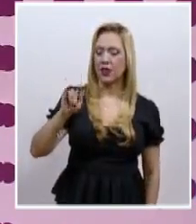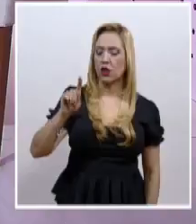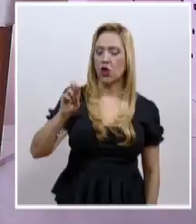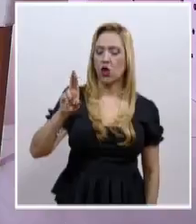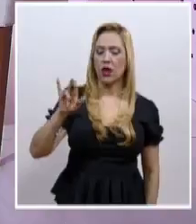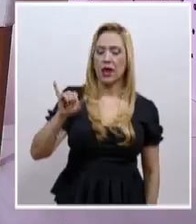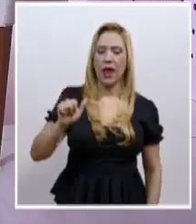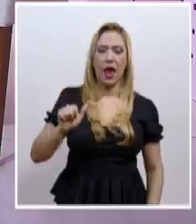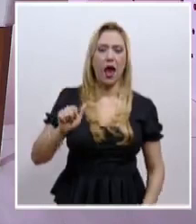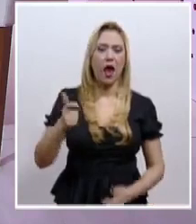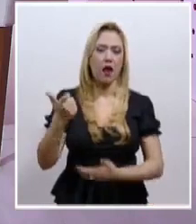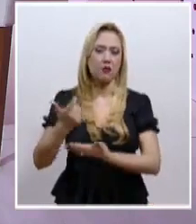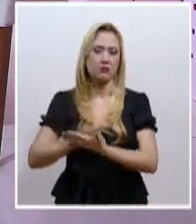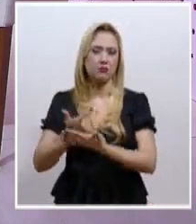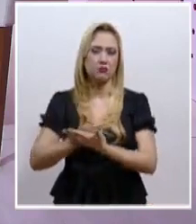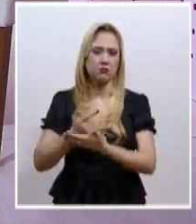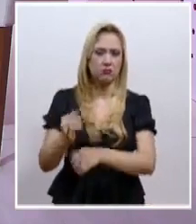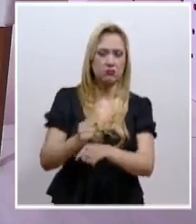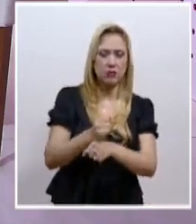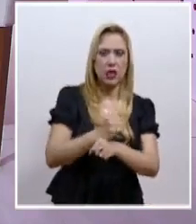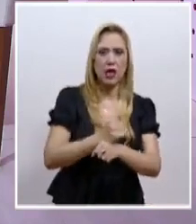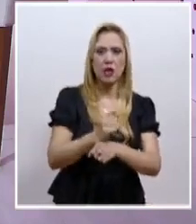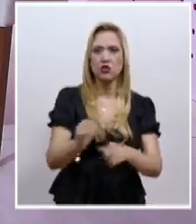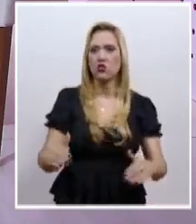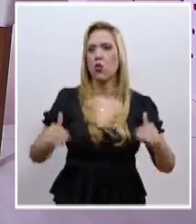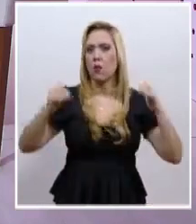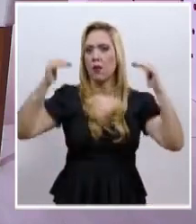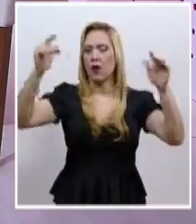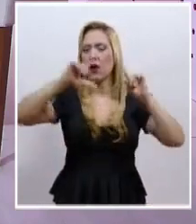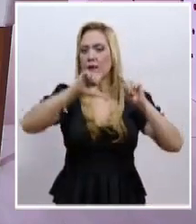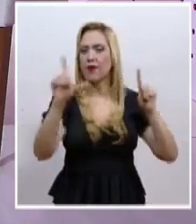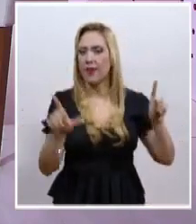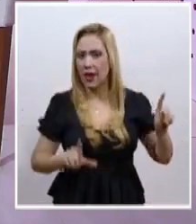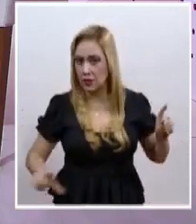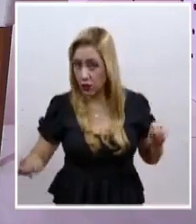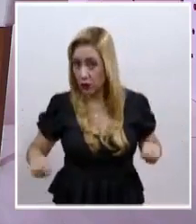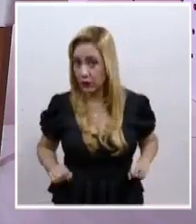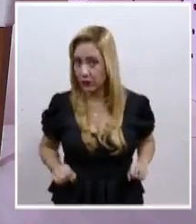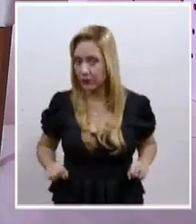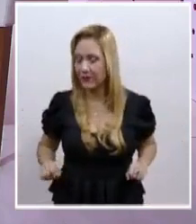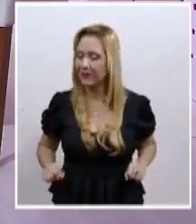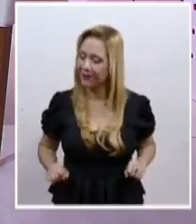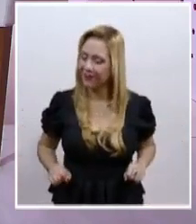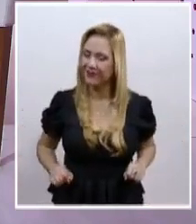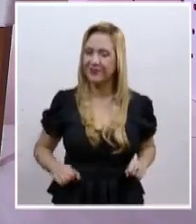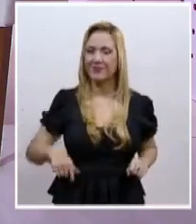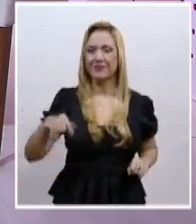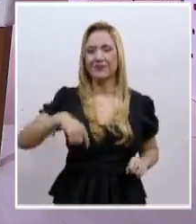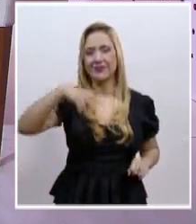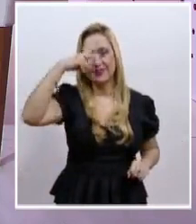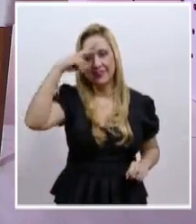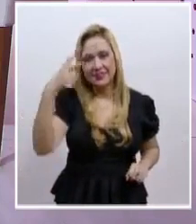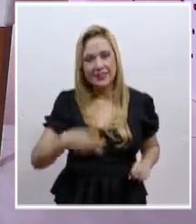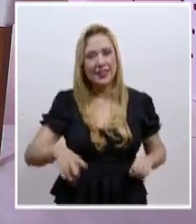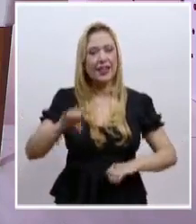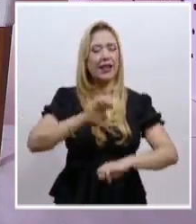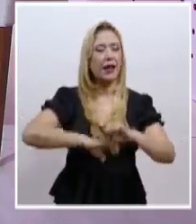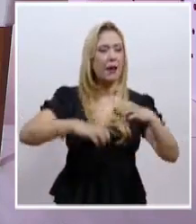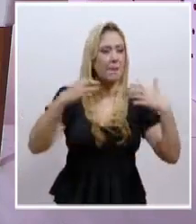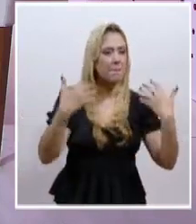Federación, del ejercicio fiscal del año anterior. Entonces, el Estado mexicano, como muchas empresas, como las